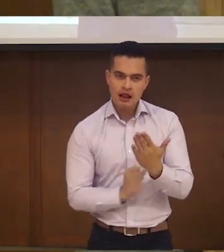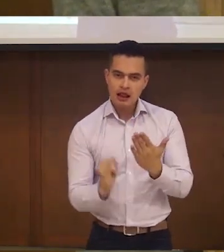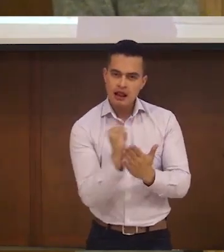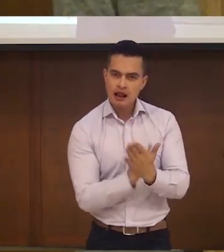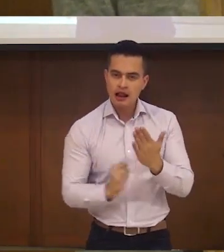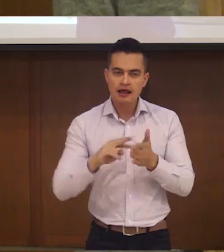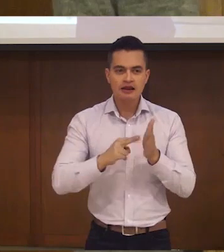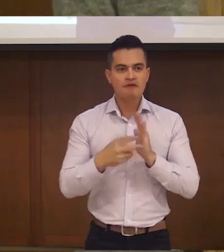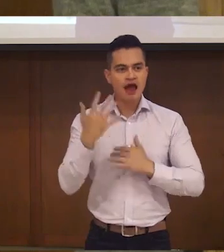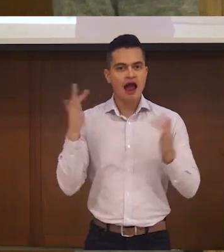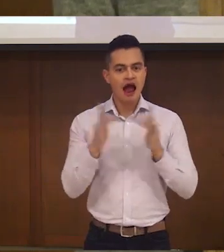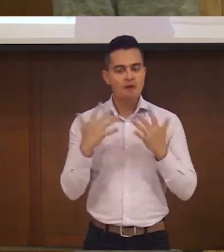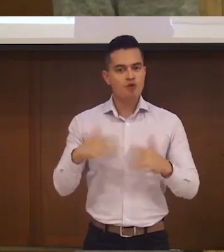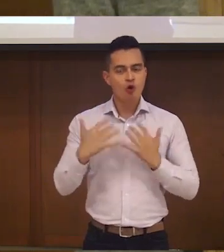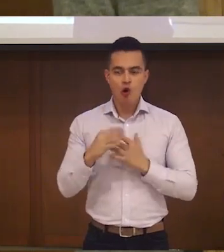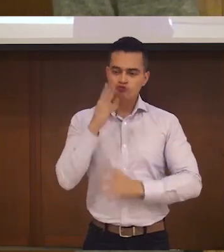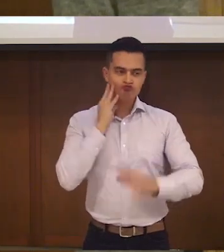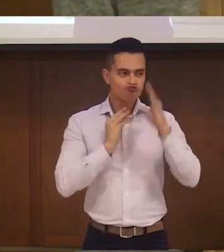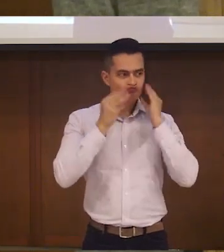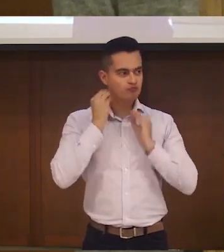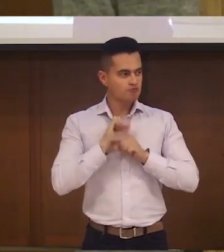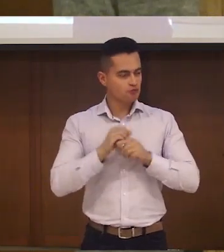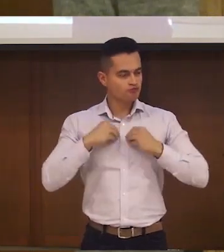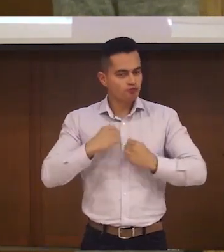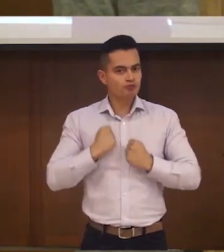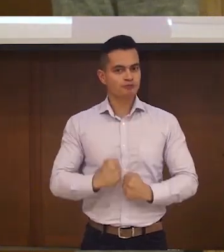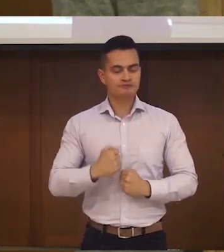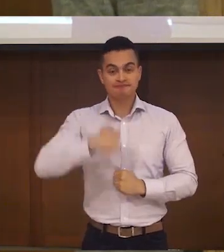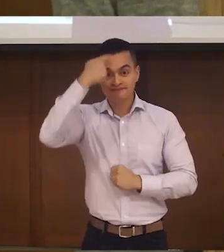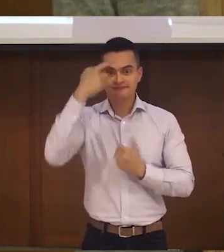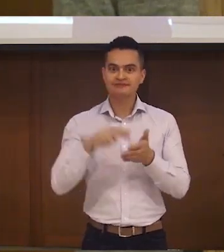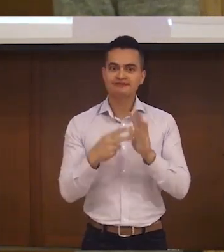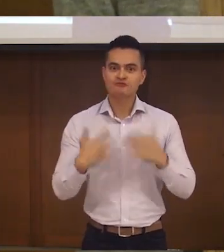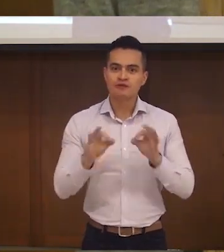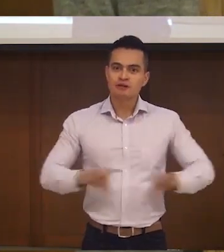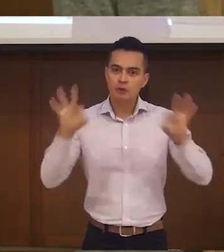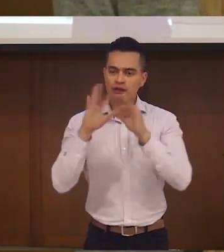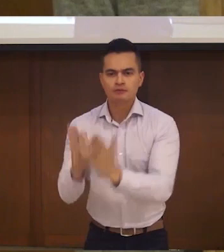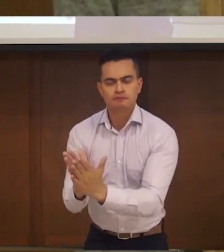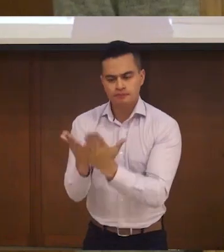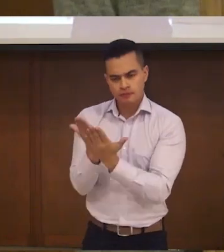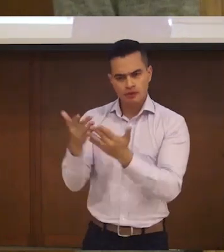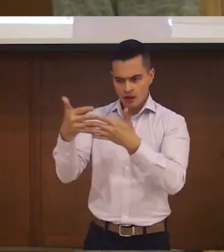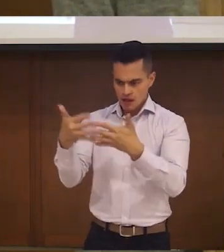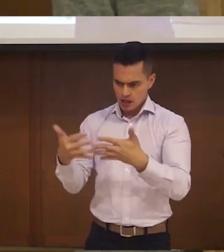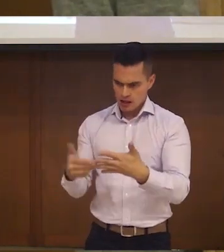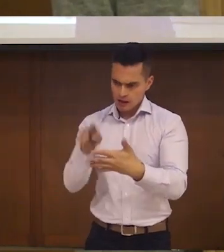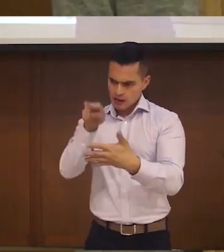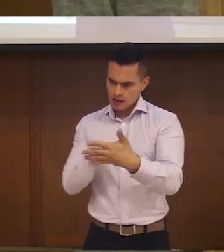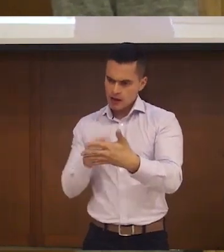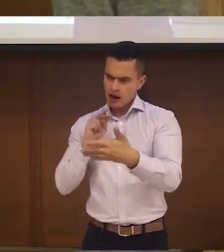experiencias. Yo creo que esto es algo muy importante en mi concepción de lo que es la ilustración, que